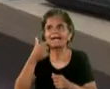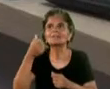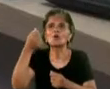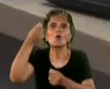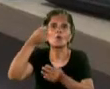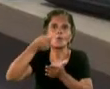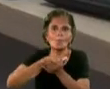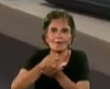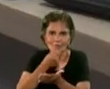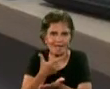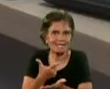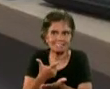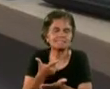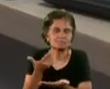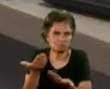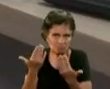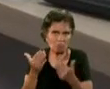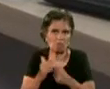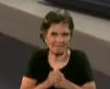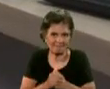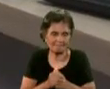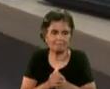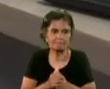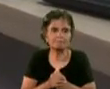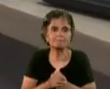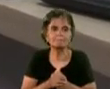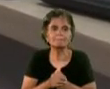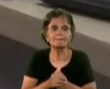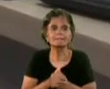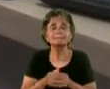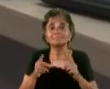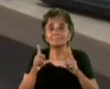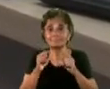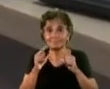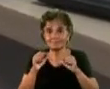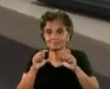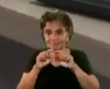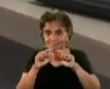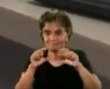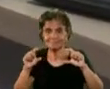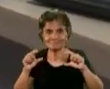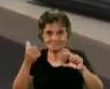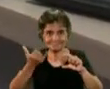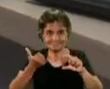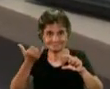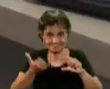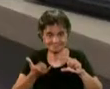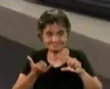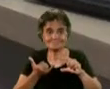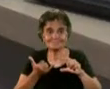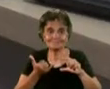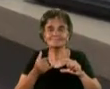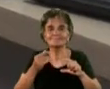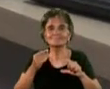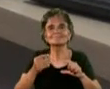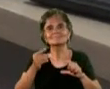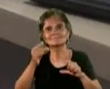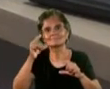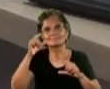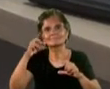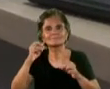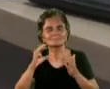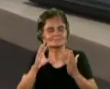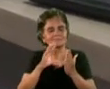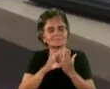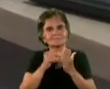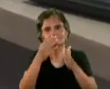Y el quien tiene clave fiscal incluso puede generar la BEP y pagar a través de la web.